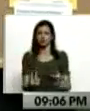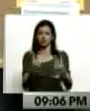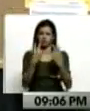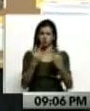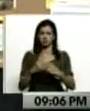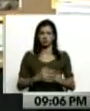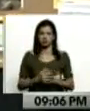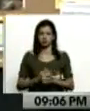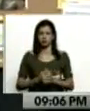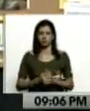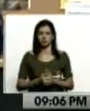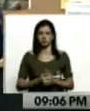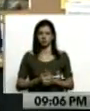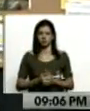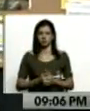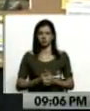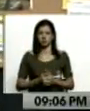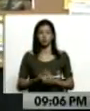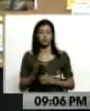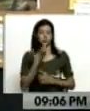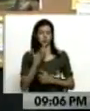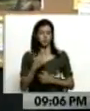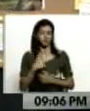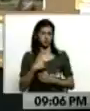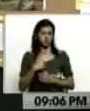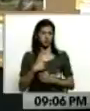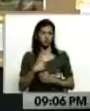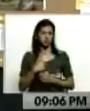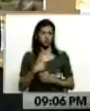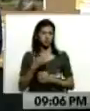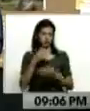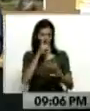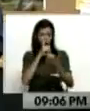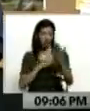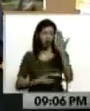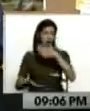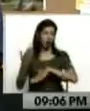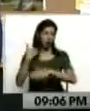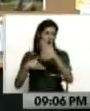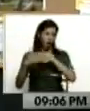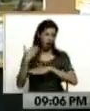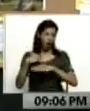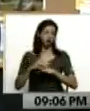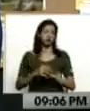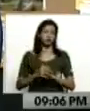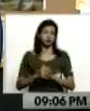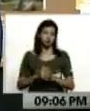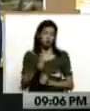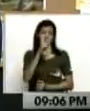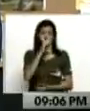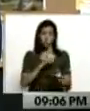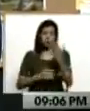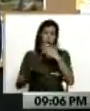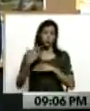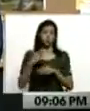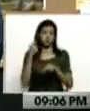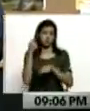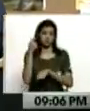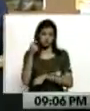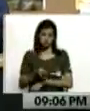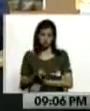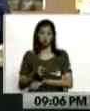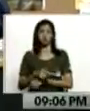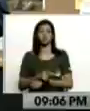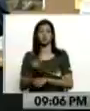y muchachas muchachos y muchachas cuando yo hace años